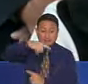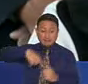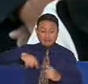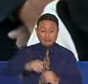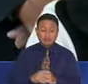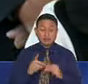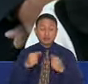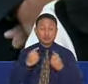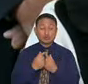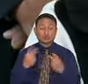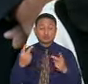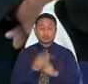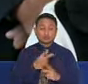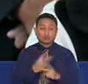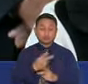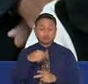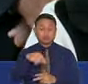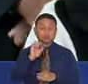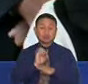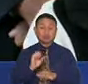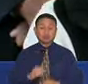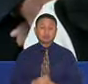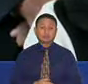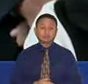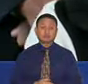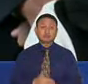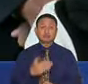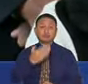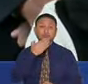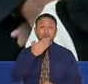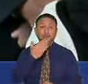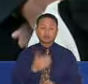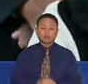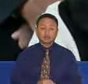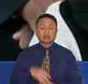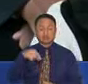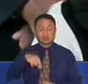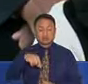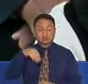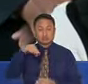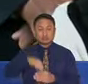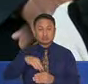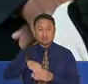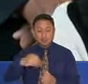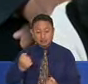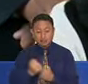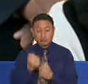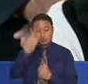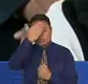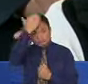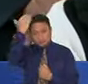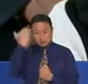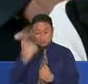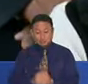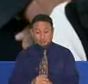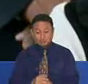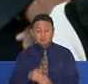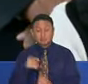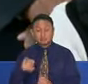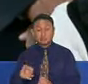las mafias de este país será votar por Fernando Villavicencio. Y desde